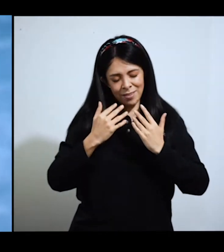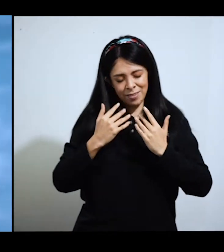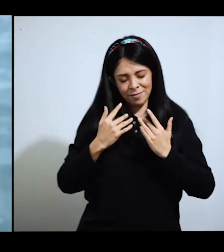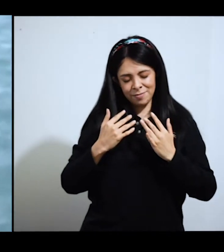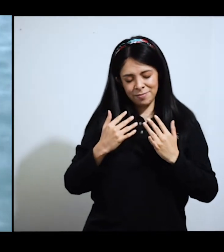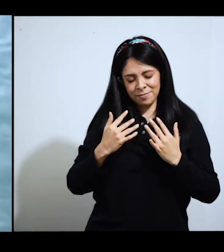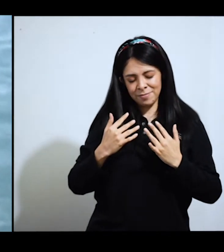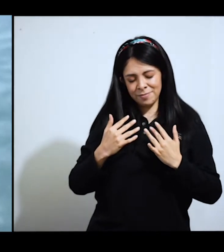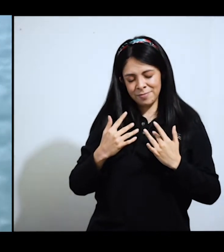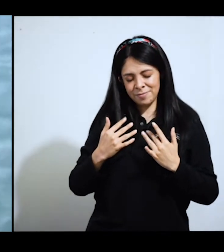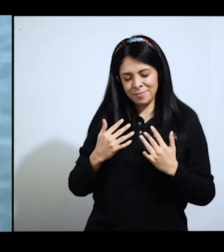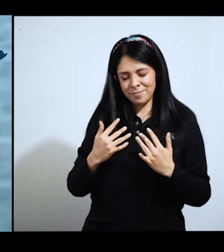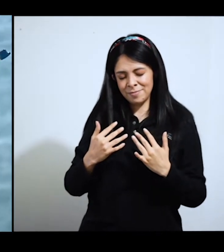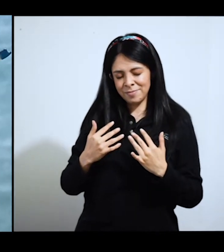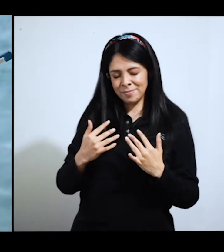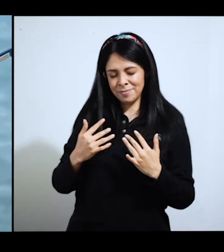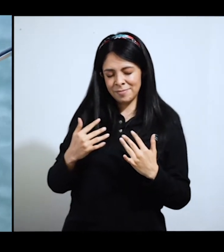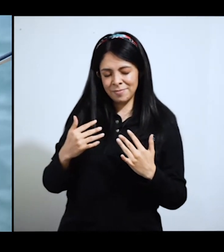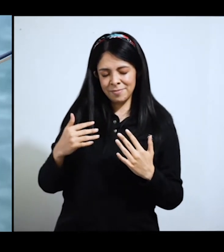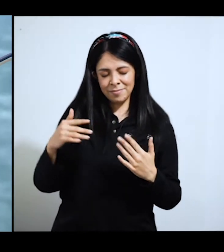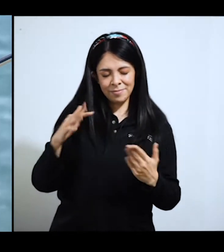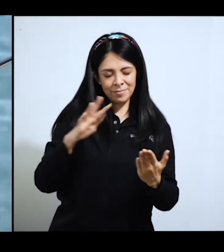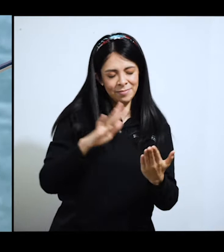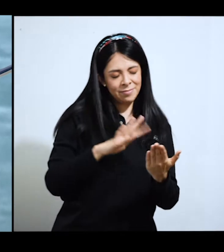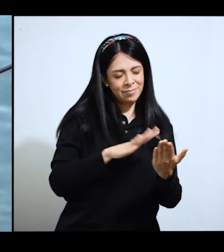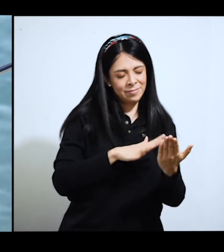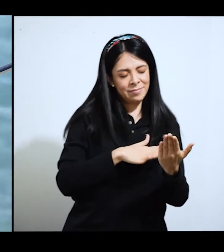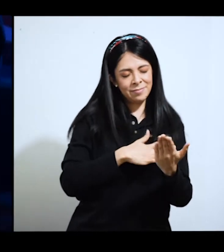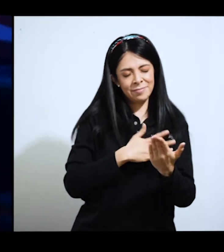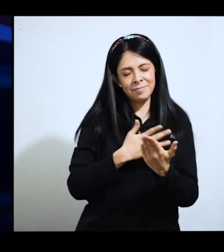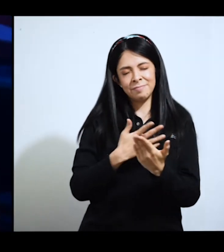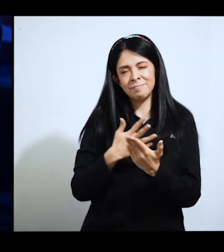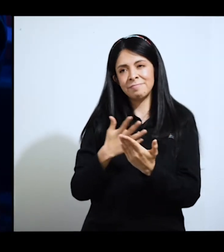sobre mí.